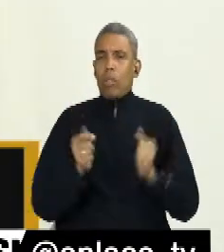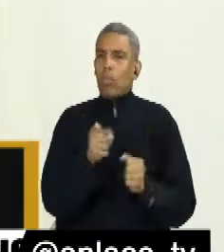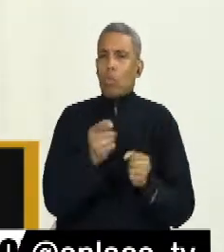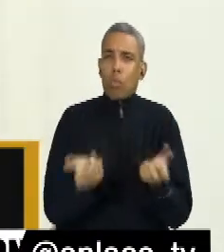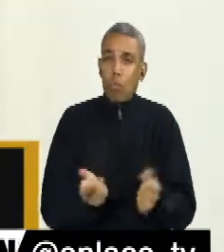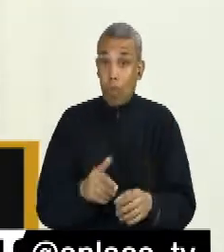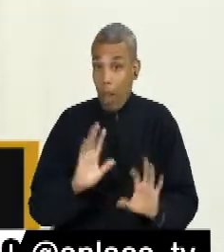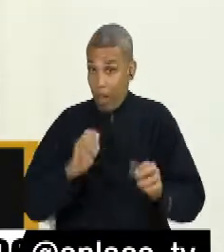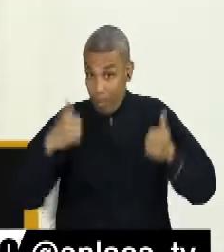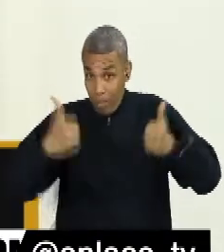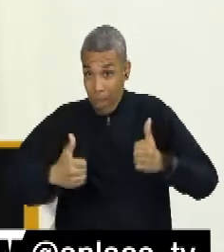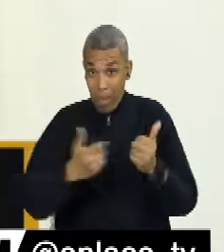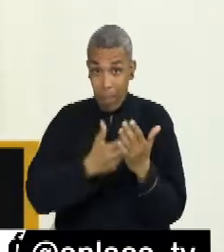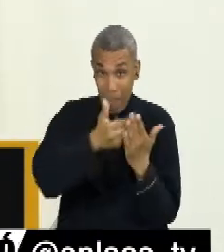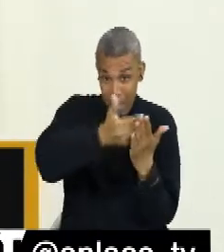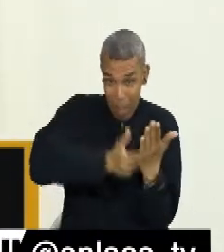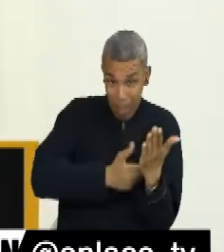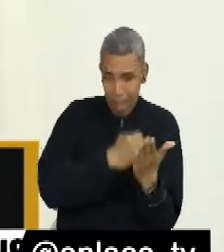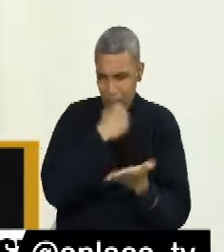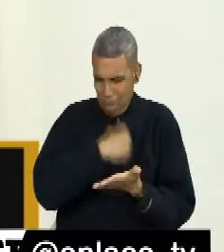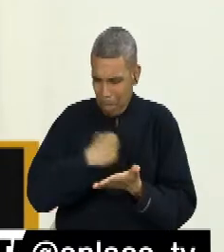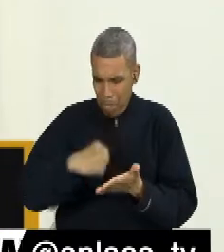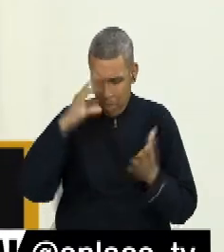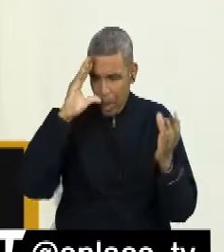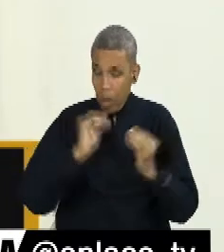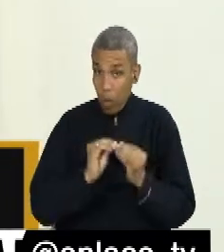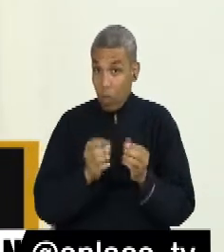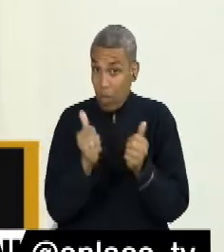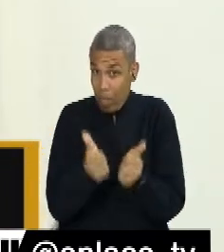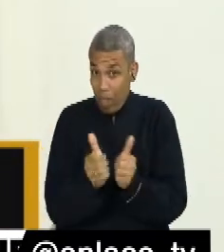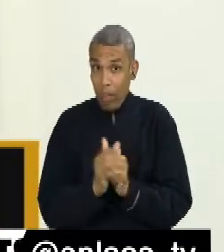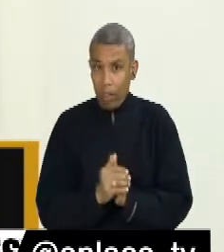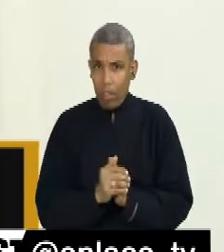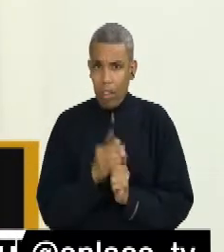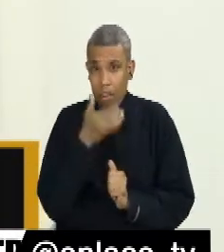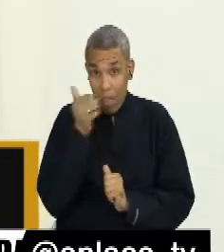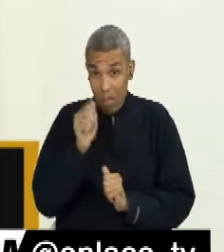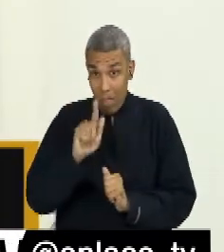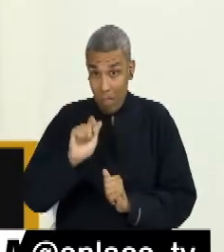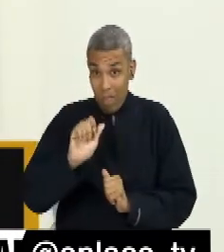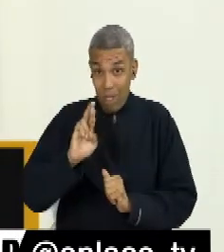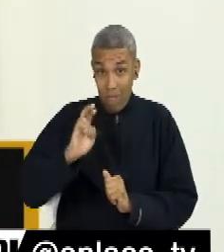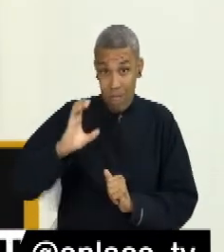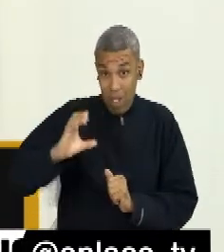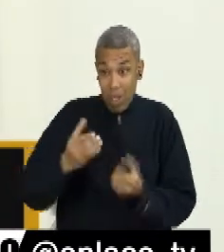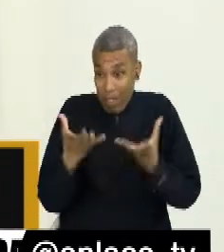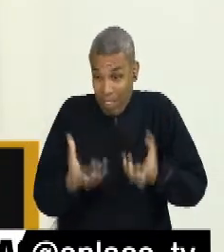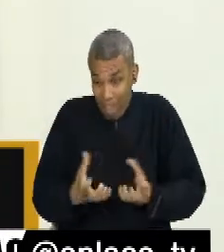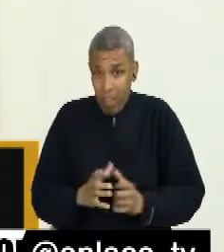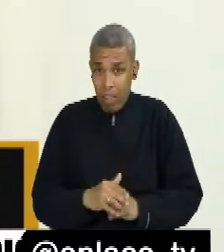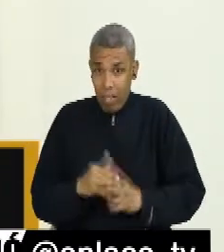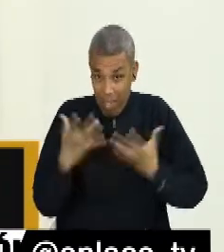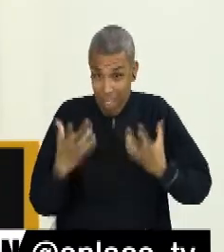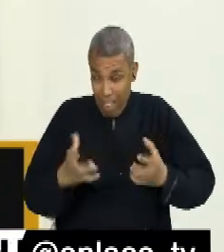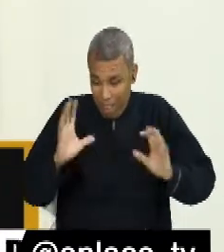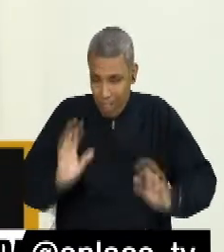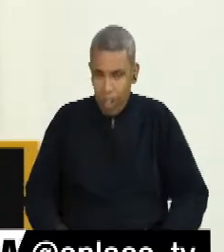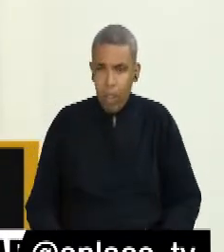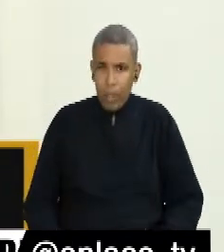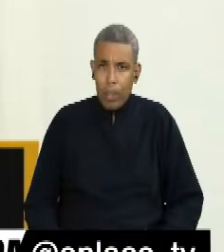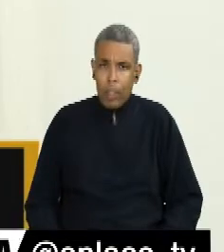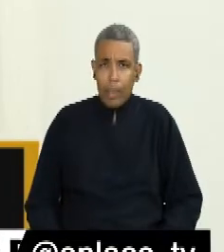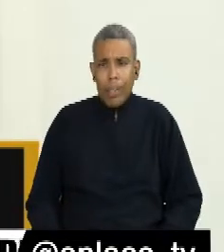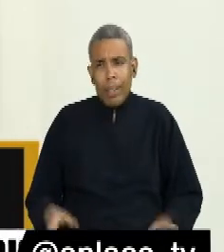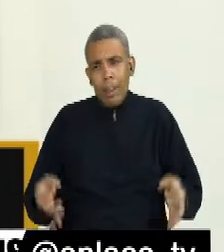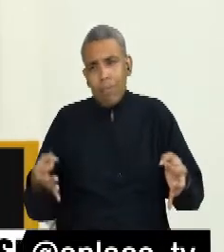el acuerdo. Aquí, si no hemos avanzado más, no es por responsabilidad de las FARC, sino porque nos faltó profundizar